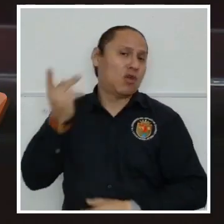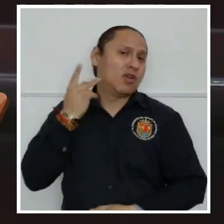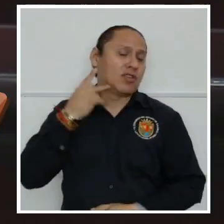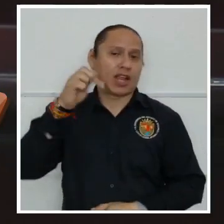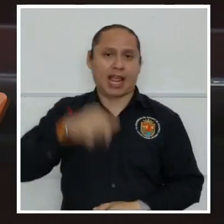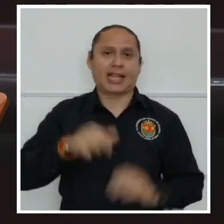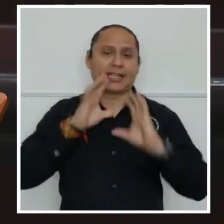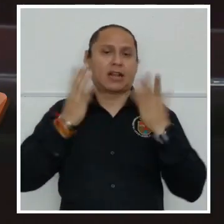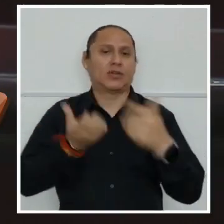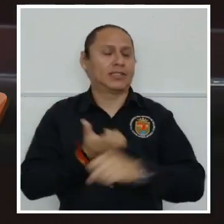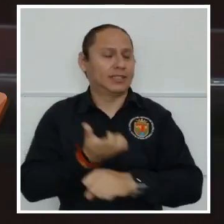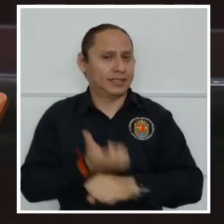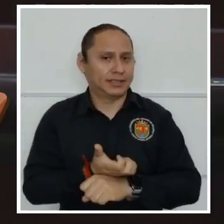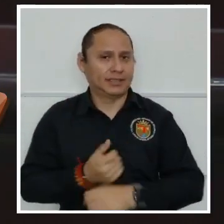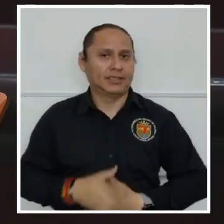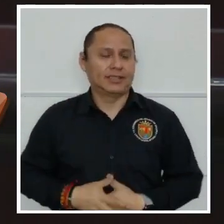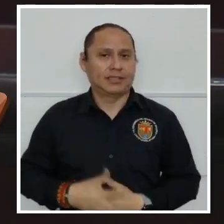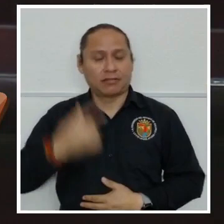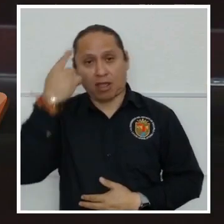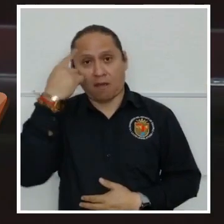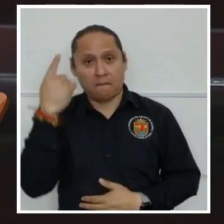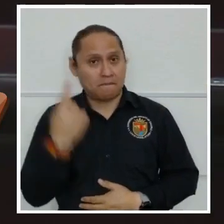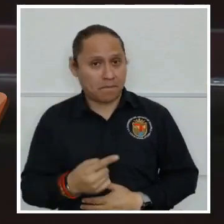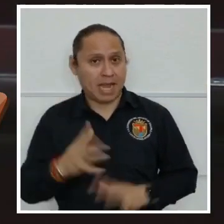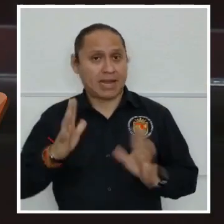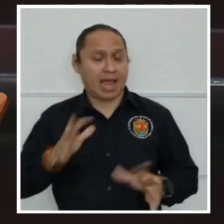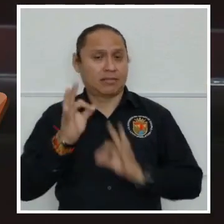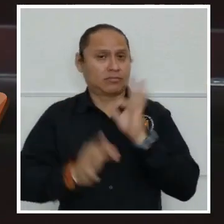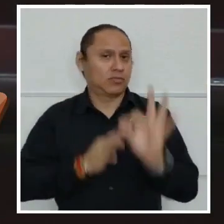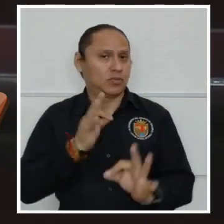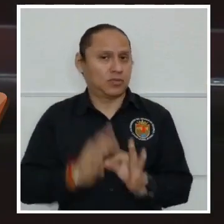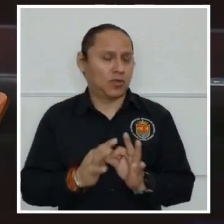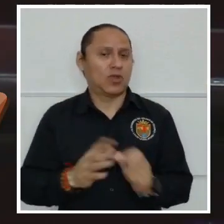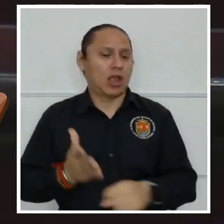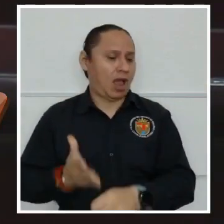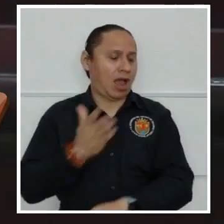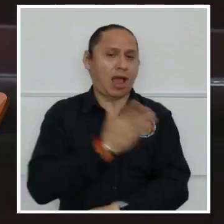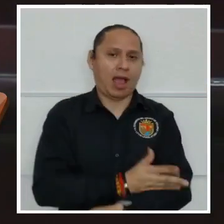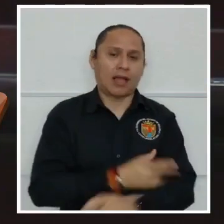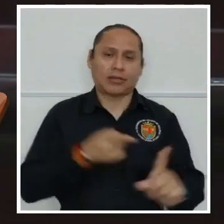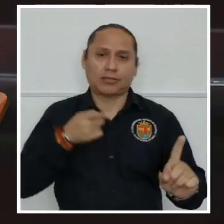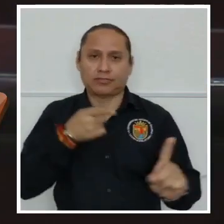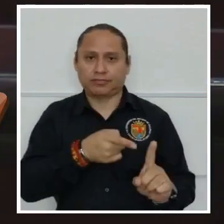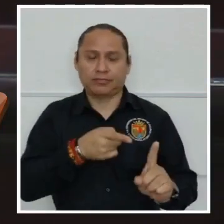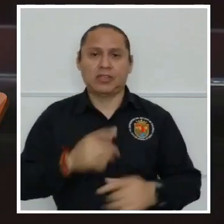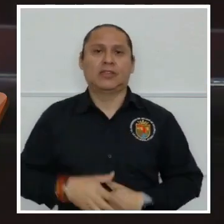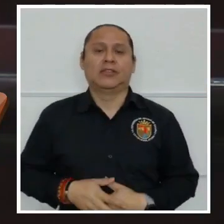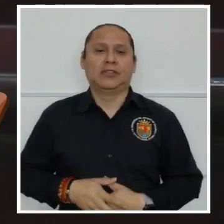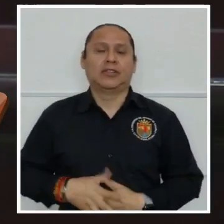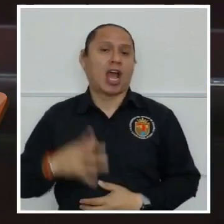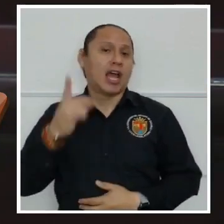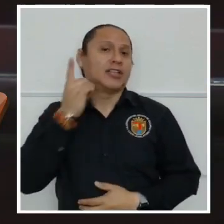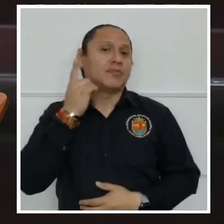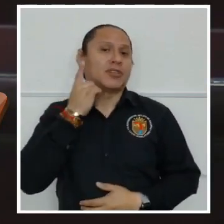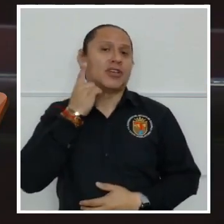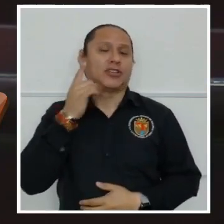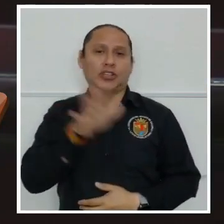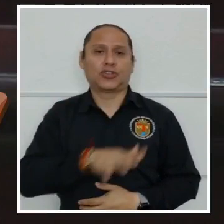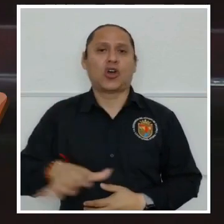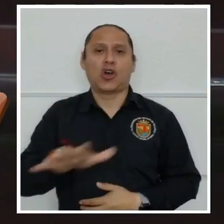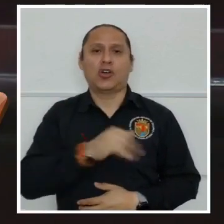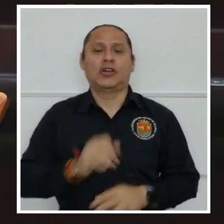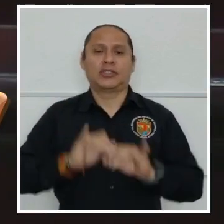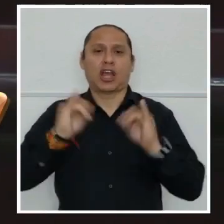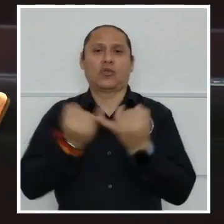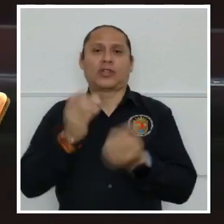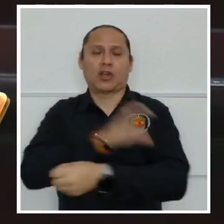de este Poder Legislativo. Para efectos de dar cumplimiento a lo anterior señalado, los suscritos diputados y diputadas